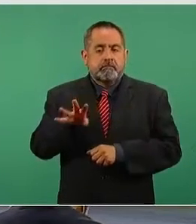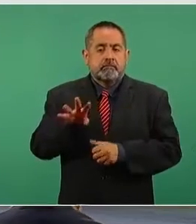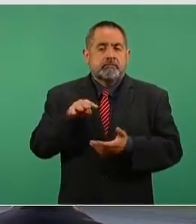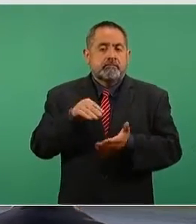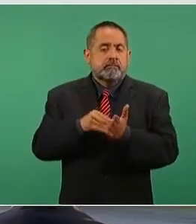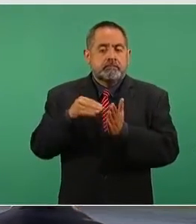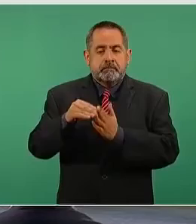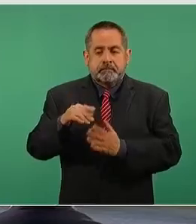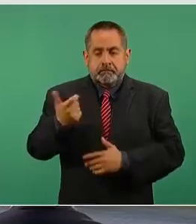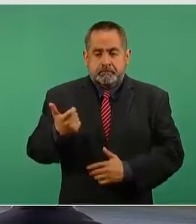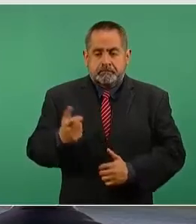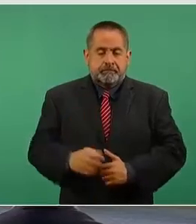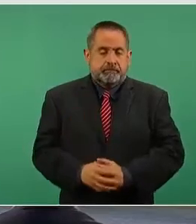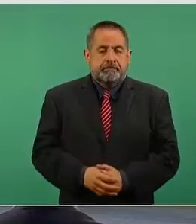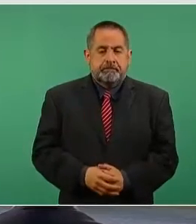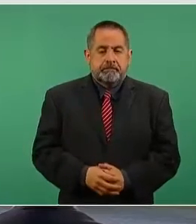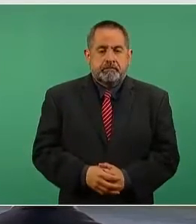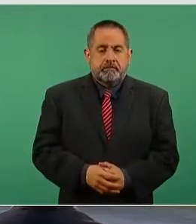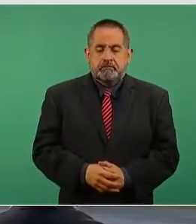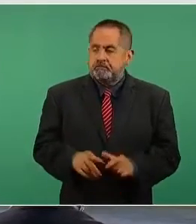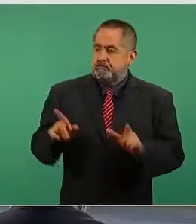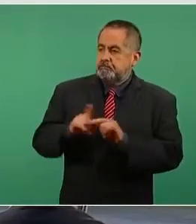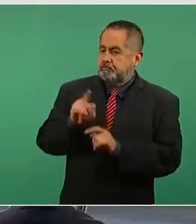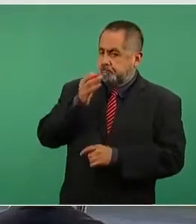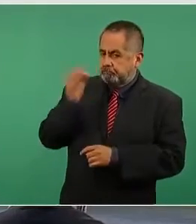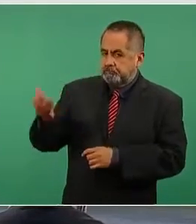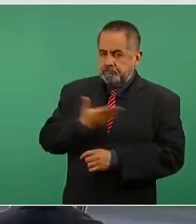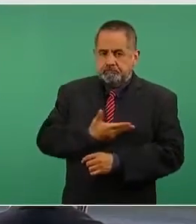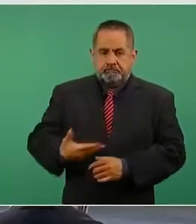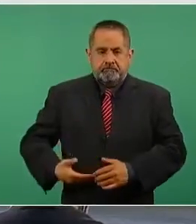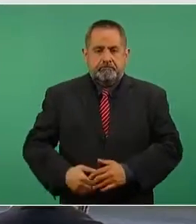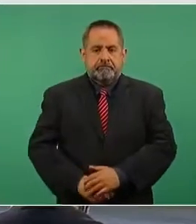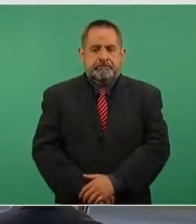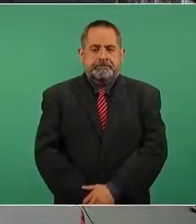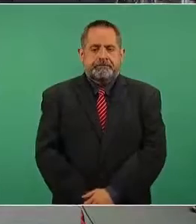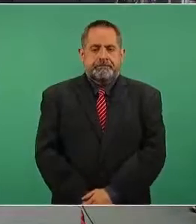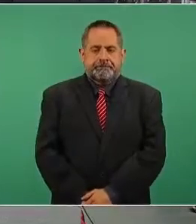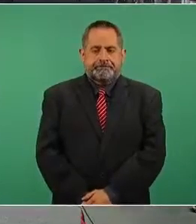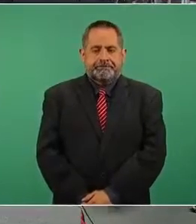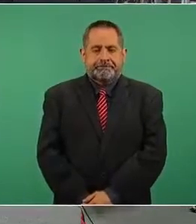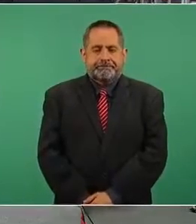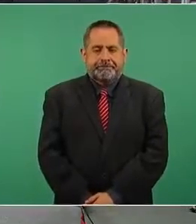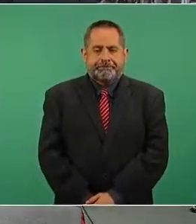13,749 millones de pesos. ¿Es cuánto, señor presidente?